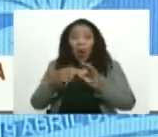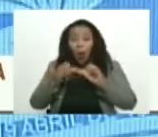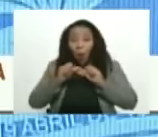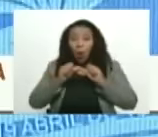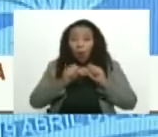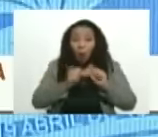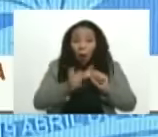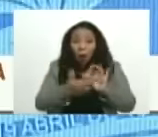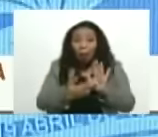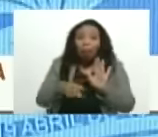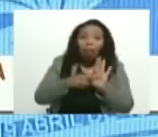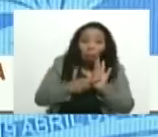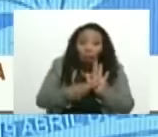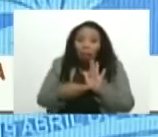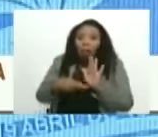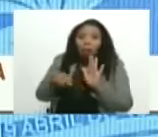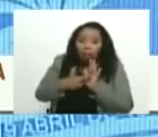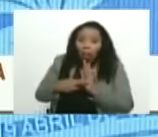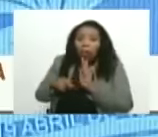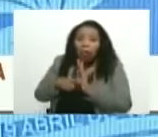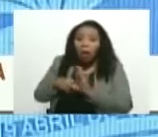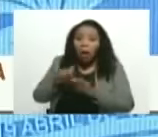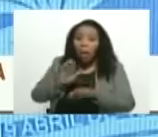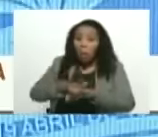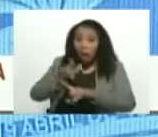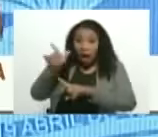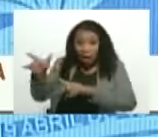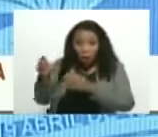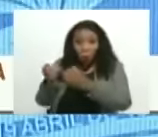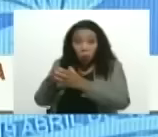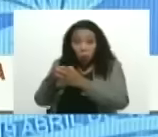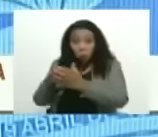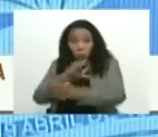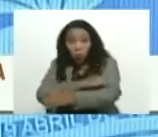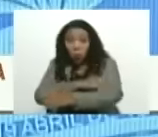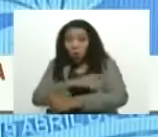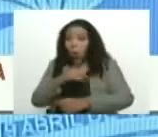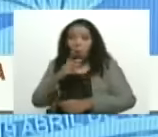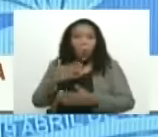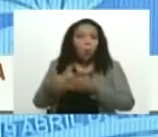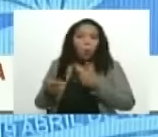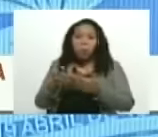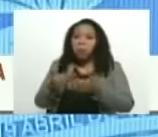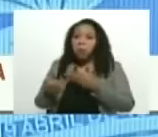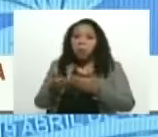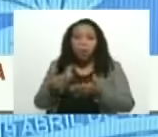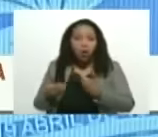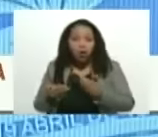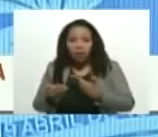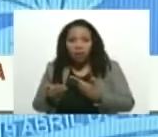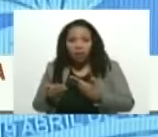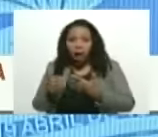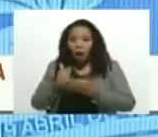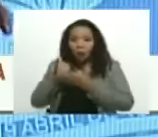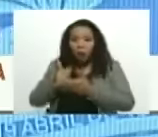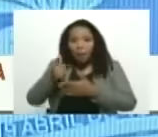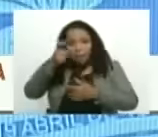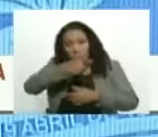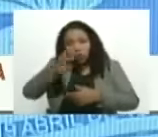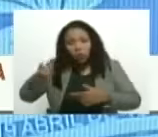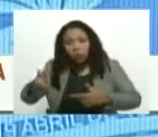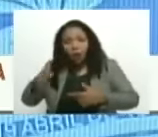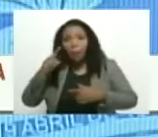haciendo, porque a ellos no les importa la elección ni la voluntad popular. Les importa la pantomima para poder entronizar